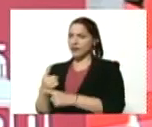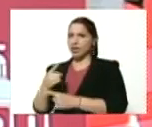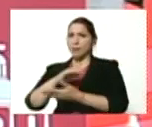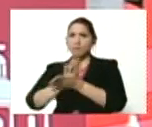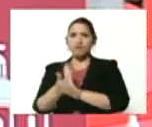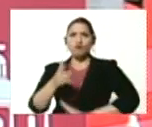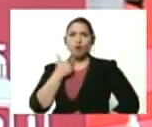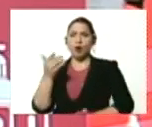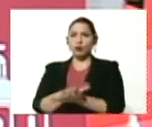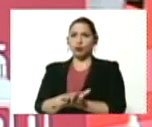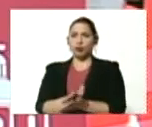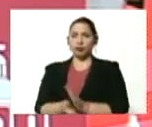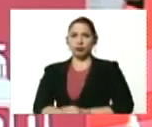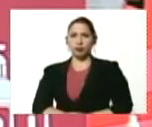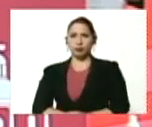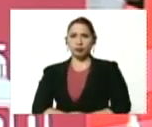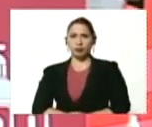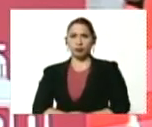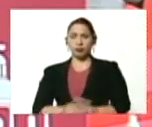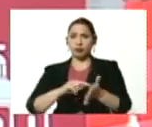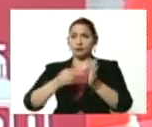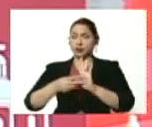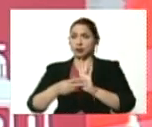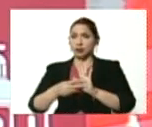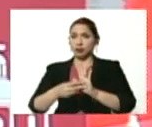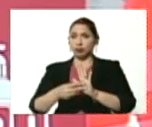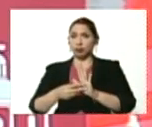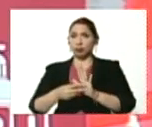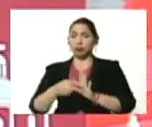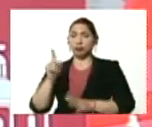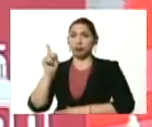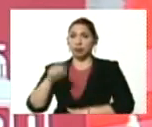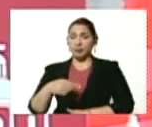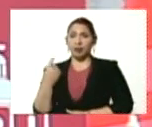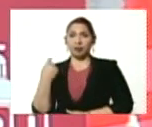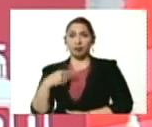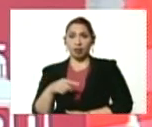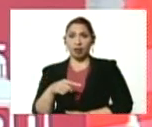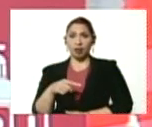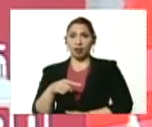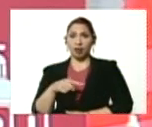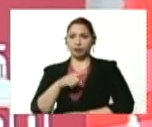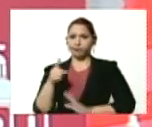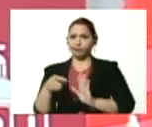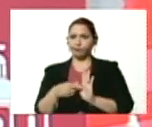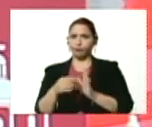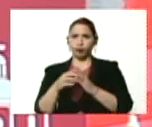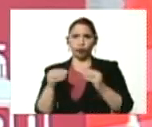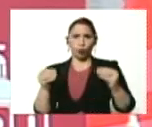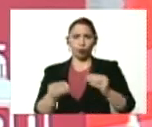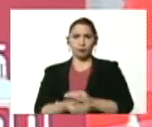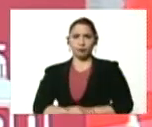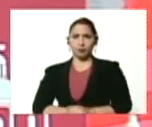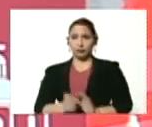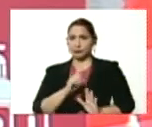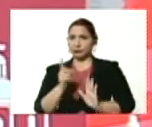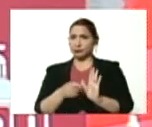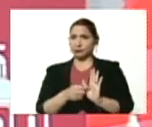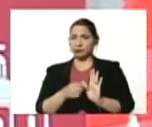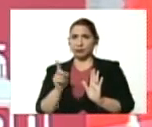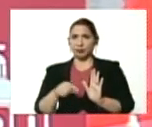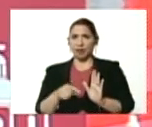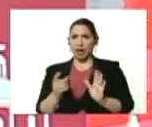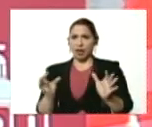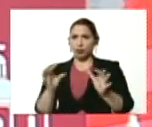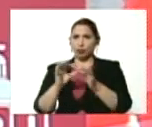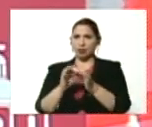desaparecido. Es decir, señor Jesús Silva, que también tiene, además de todo esto, además de la asociación con